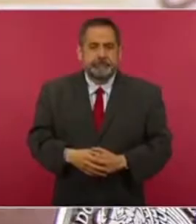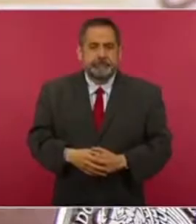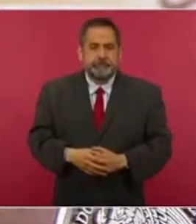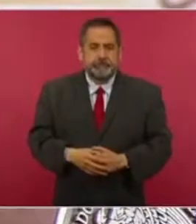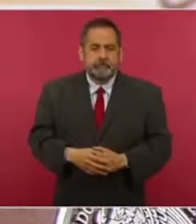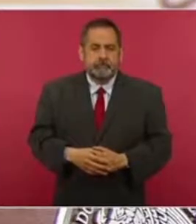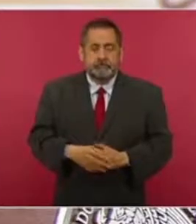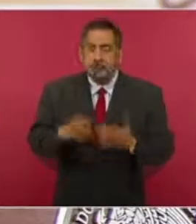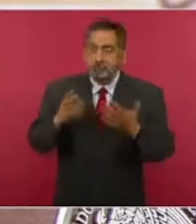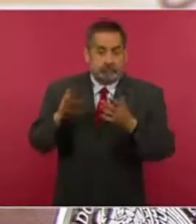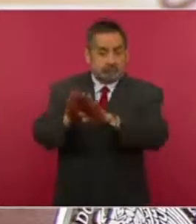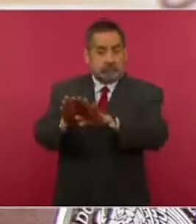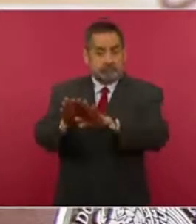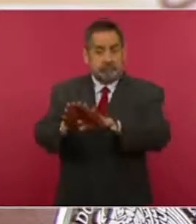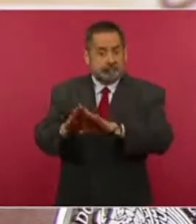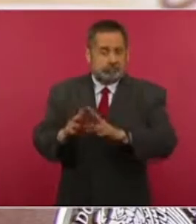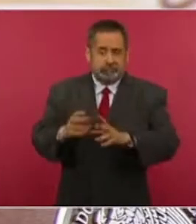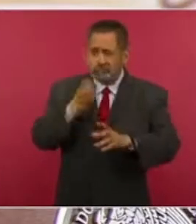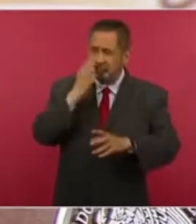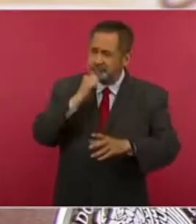Lo cerraron.